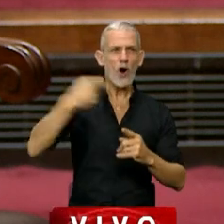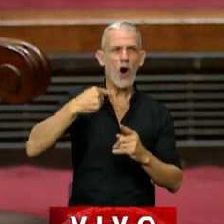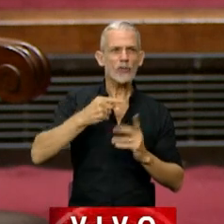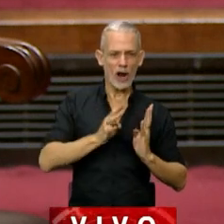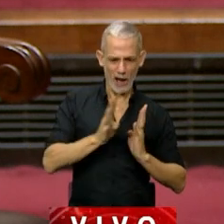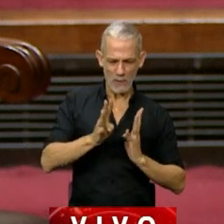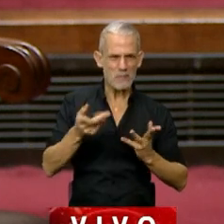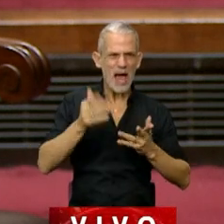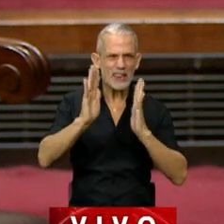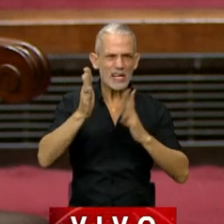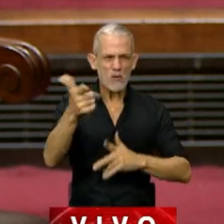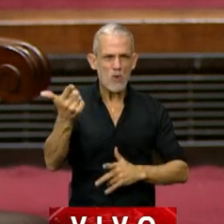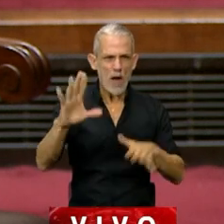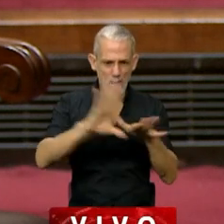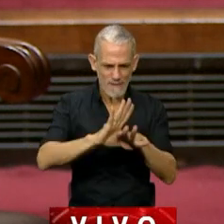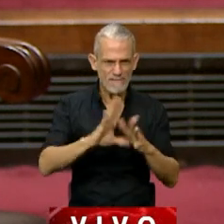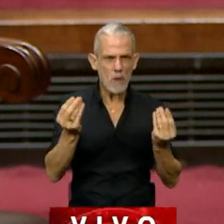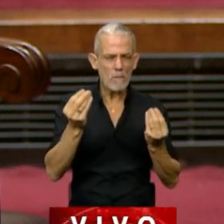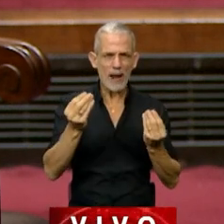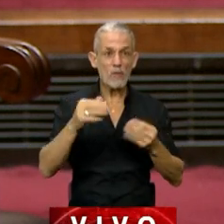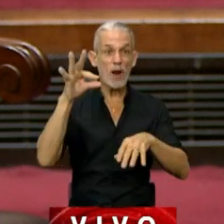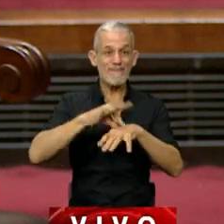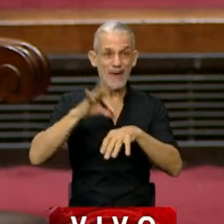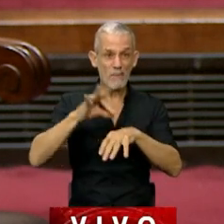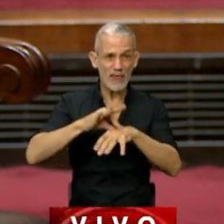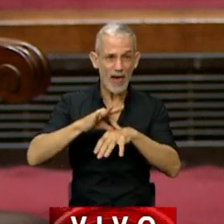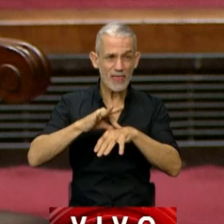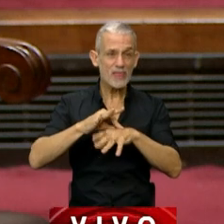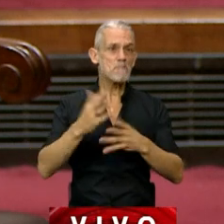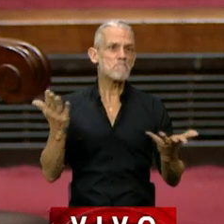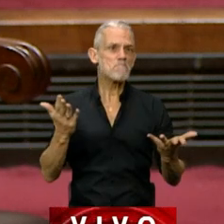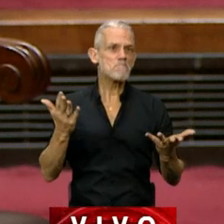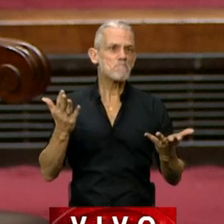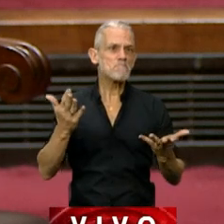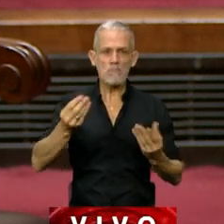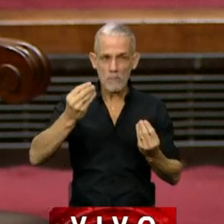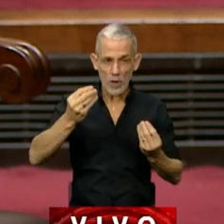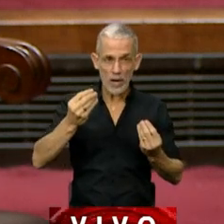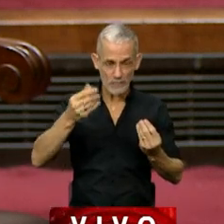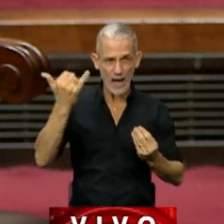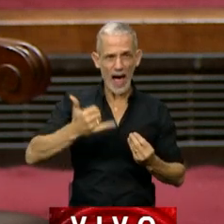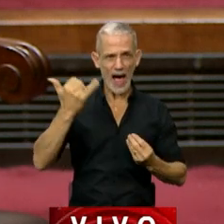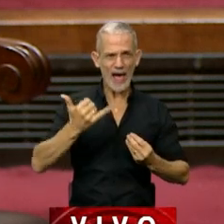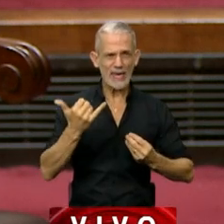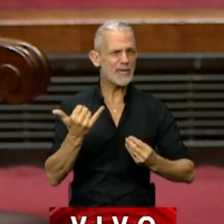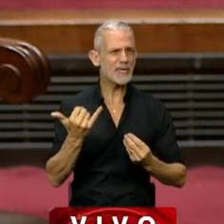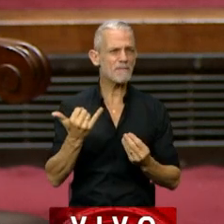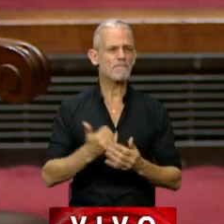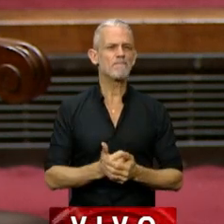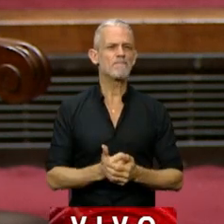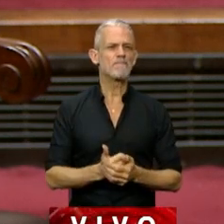esté disponible el tratamiento adecuado para una enfermedad, porque se está produciendo